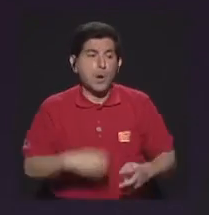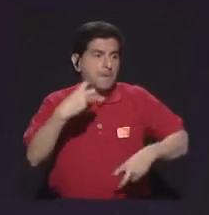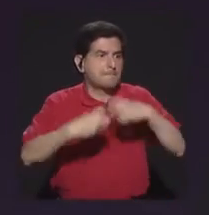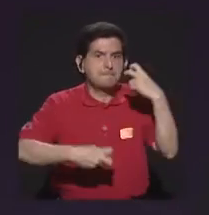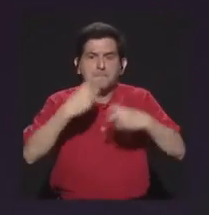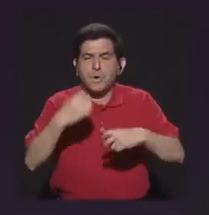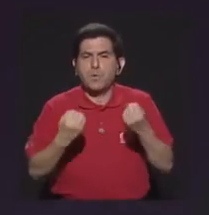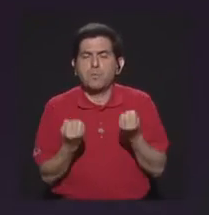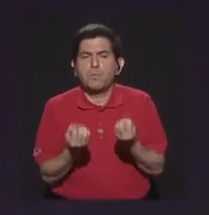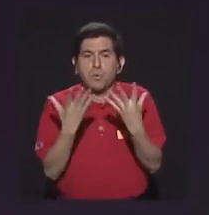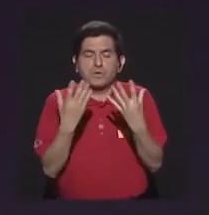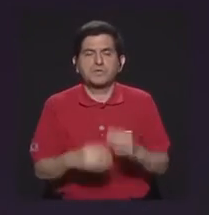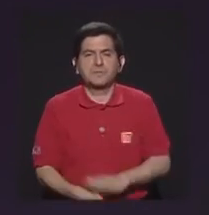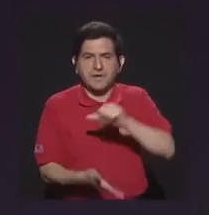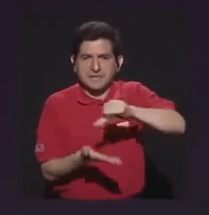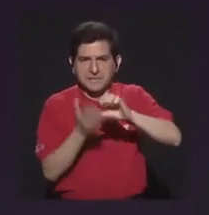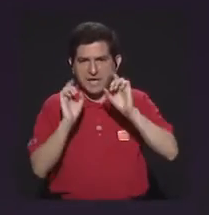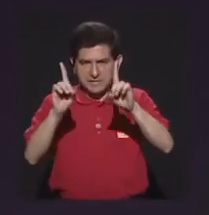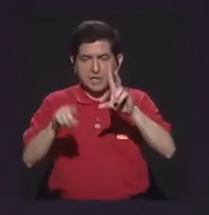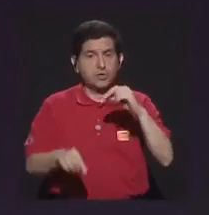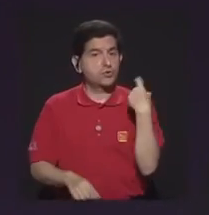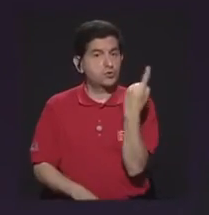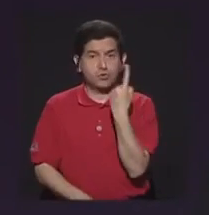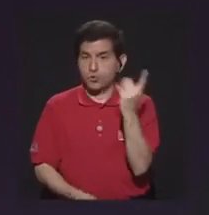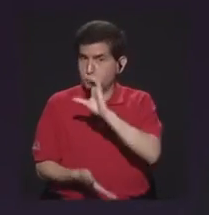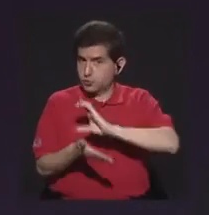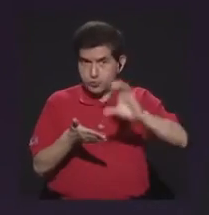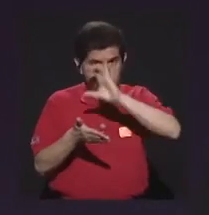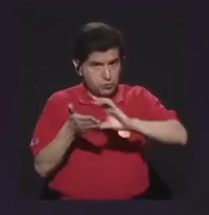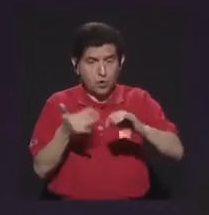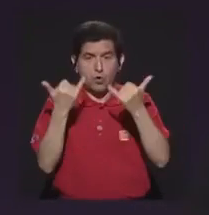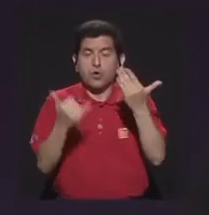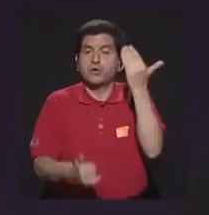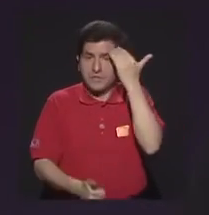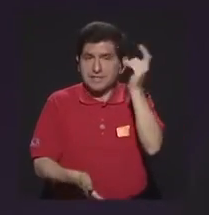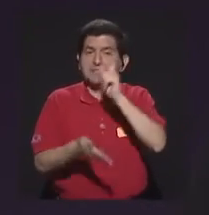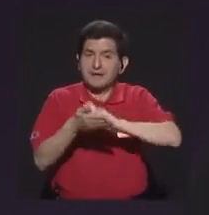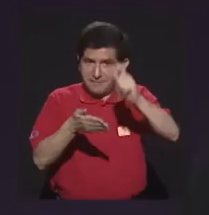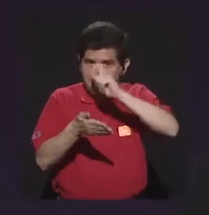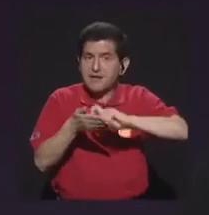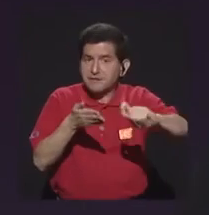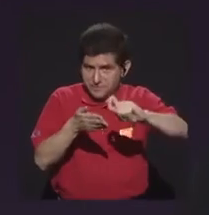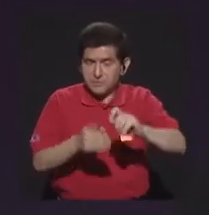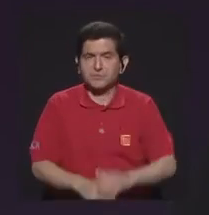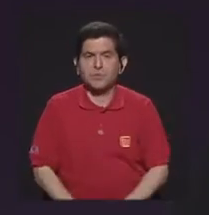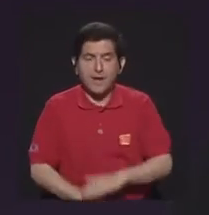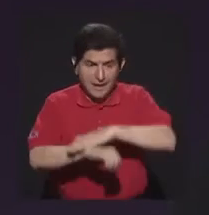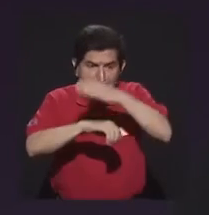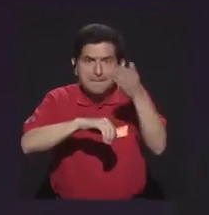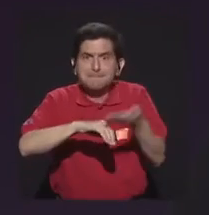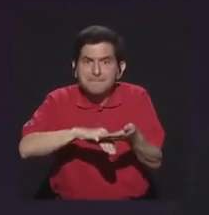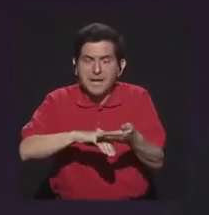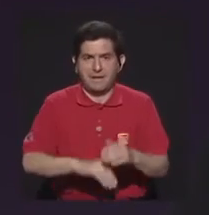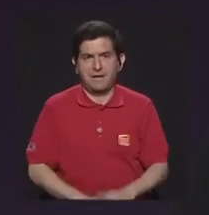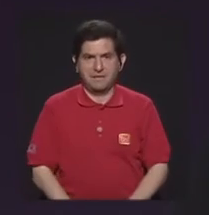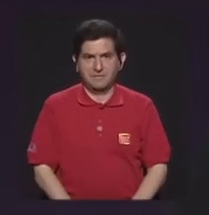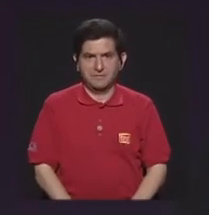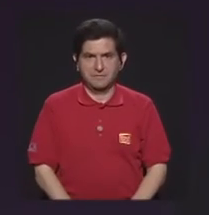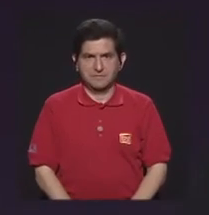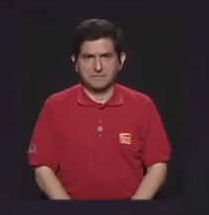problemáticas desde los centros educativos, ya no solo en secundaria, sino se conoce en primaria, ¿verdad?, lo que son embarazos